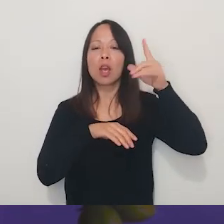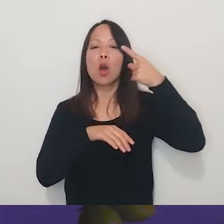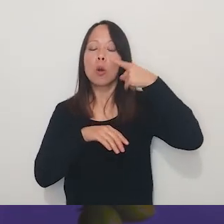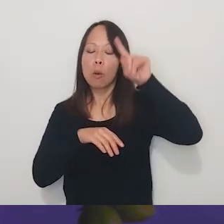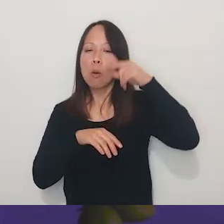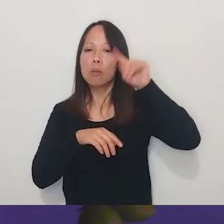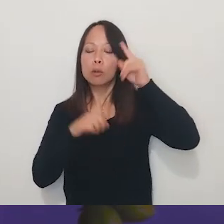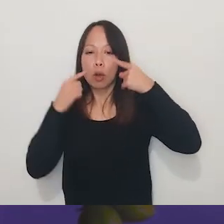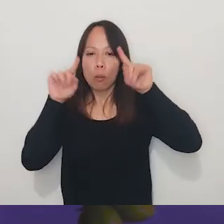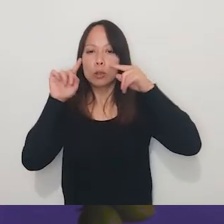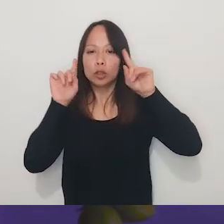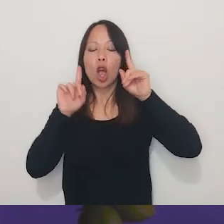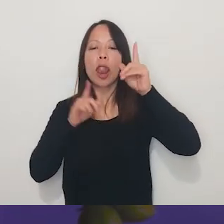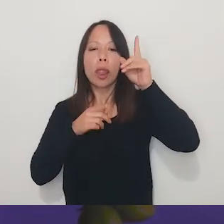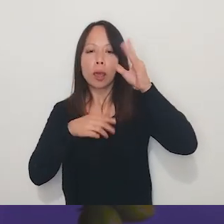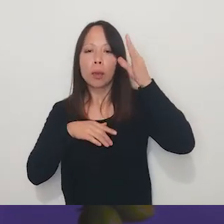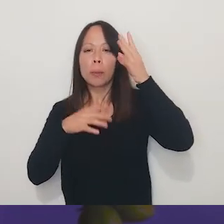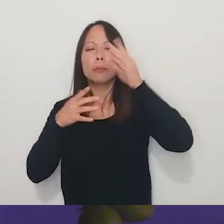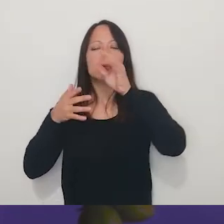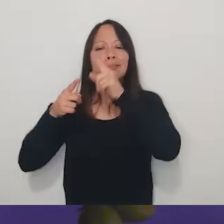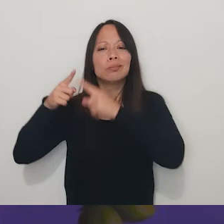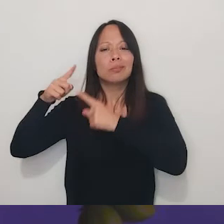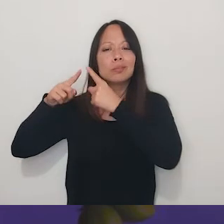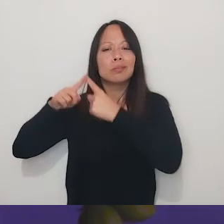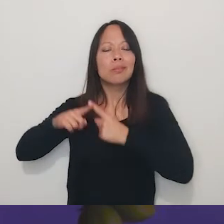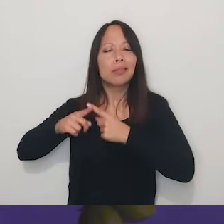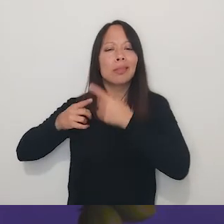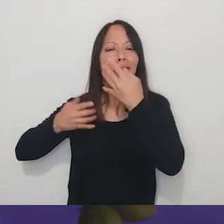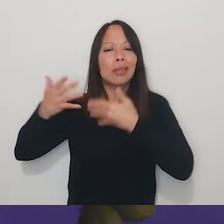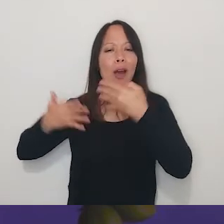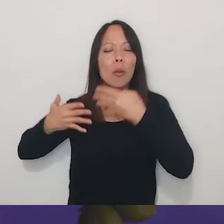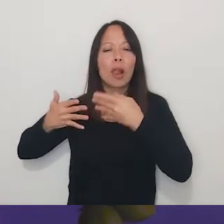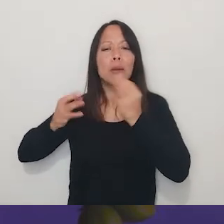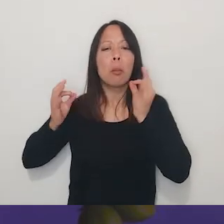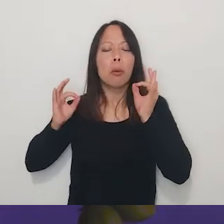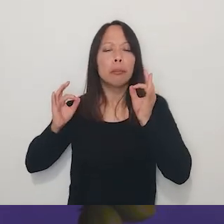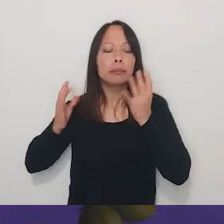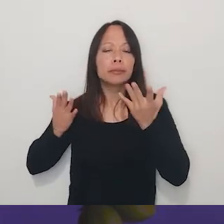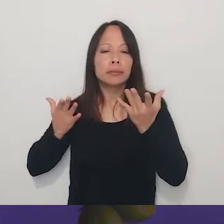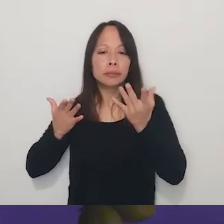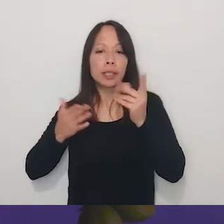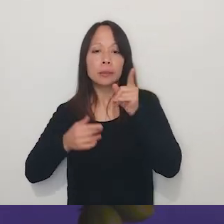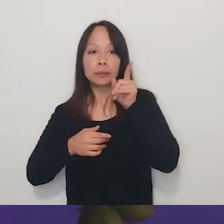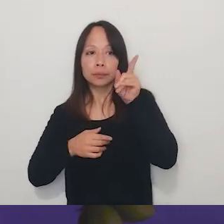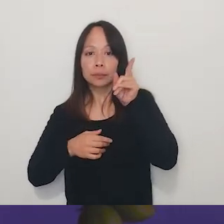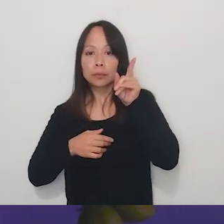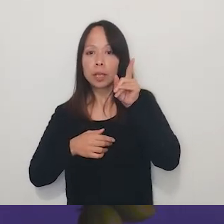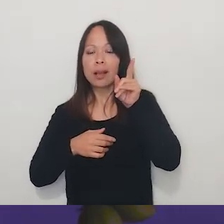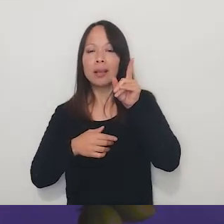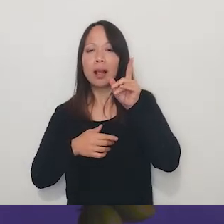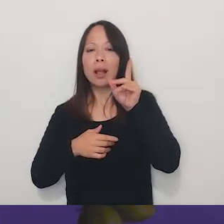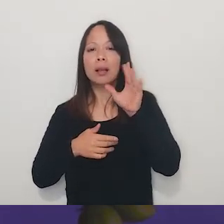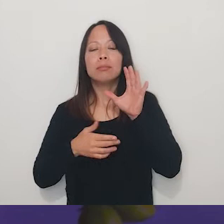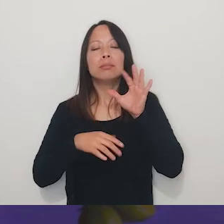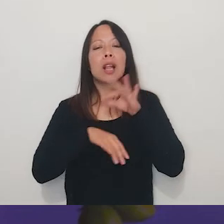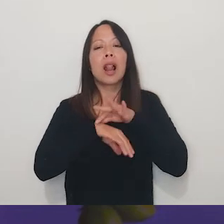convulsiones y metabolismo, porque realmente había valores que no me cerraban y bueno, los padres podían hacer este tipo de consulta, fallece en la